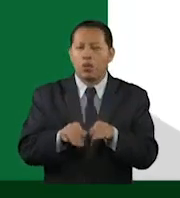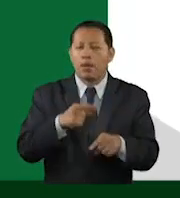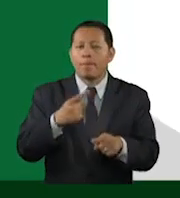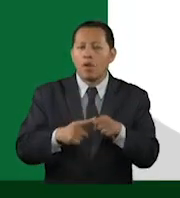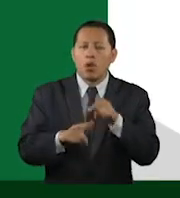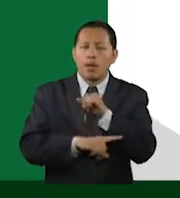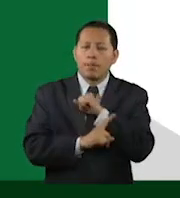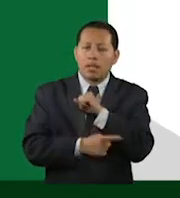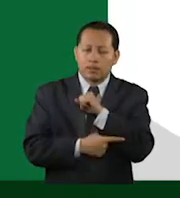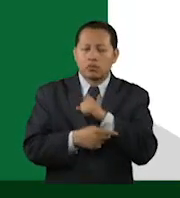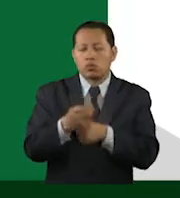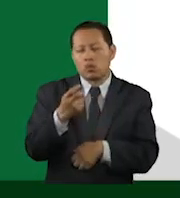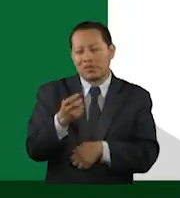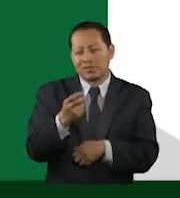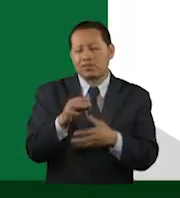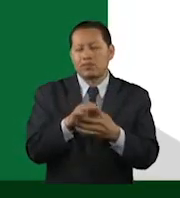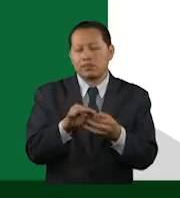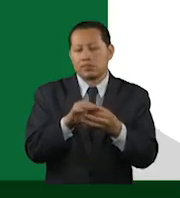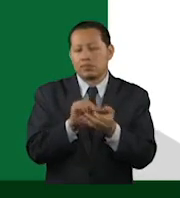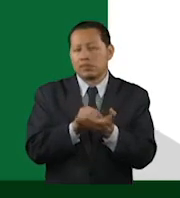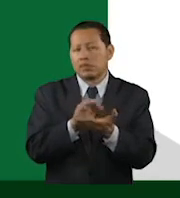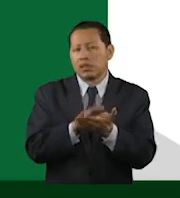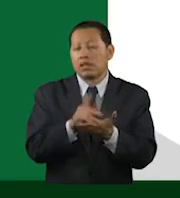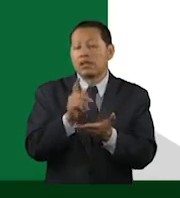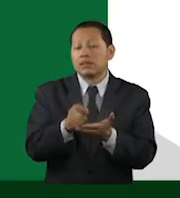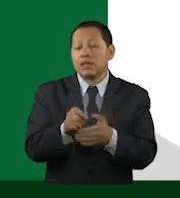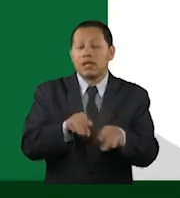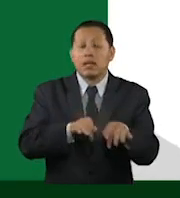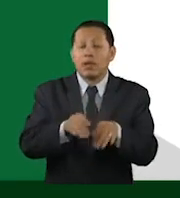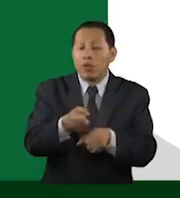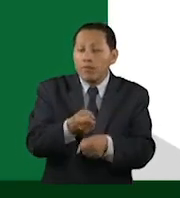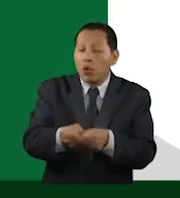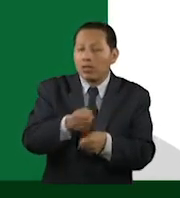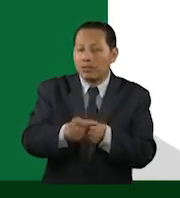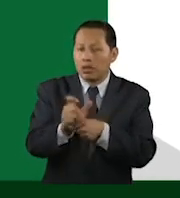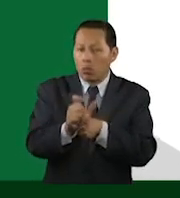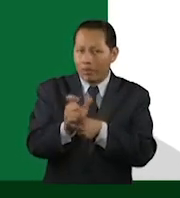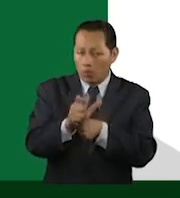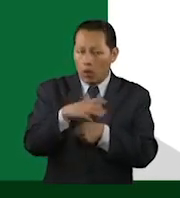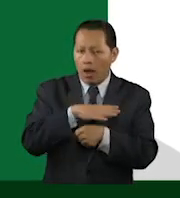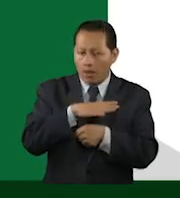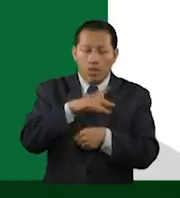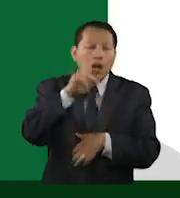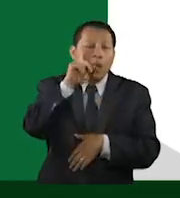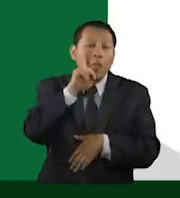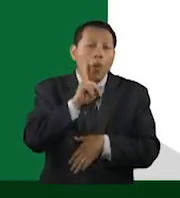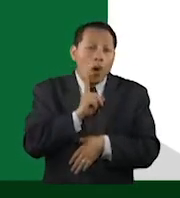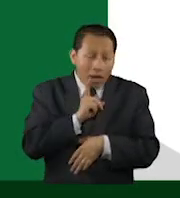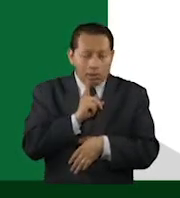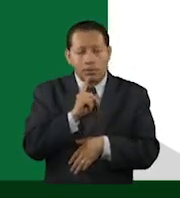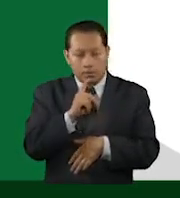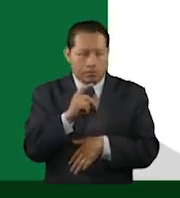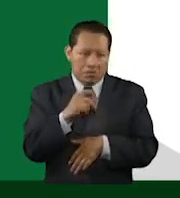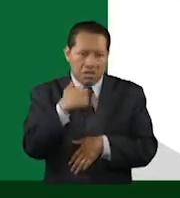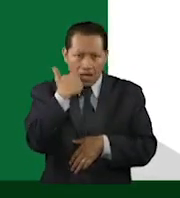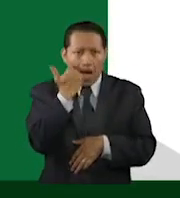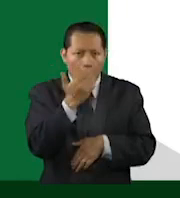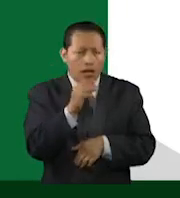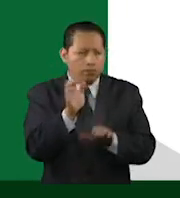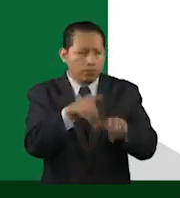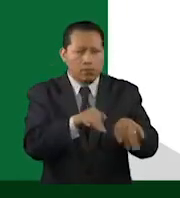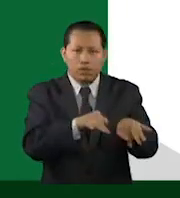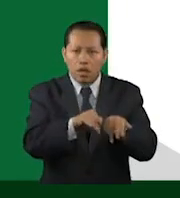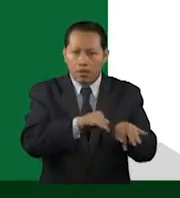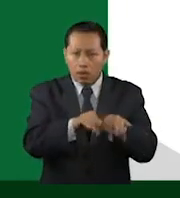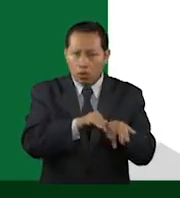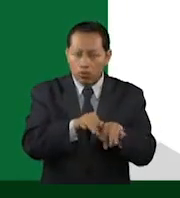embarazo. Con esta medida se establece como violencia laboral la discriminación o exclusión de una mujer que solicita un empleo y sea excluida por